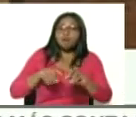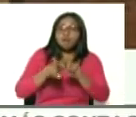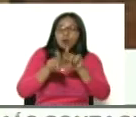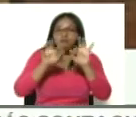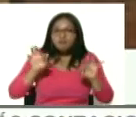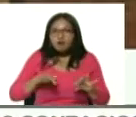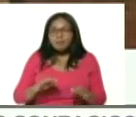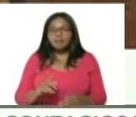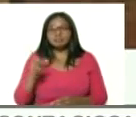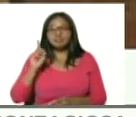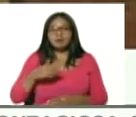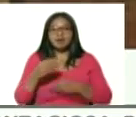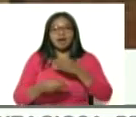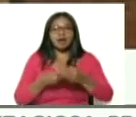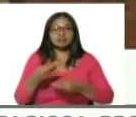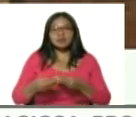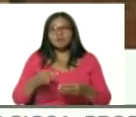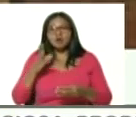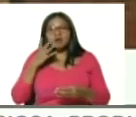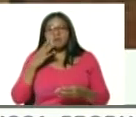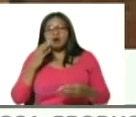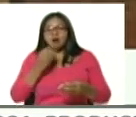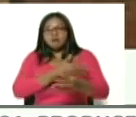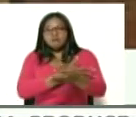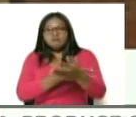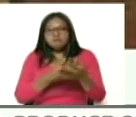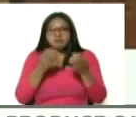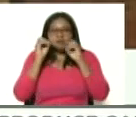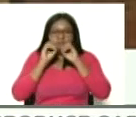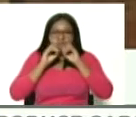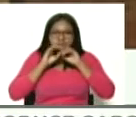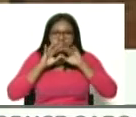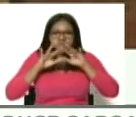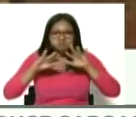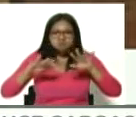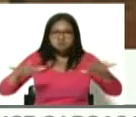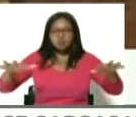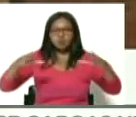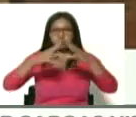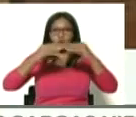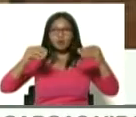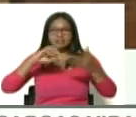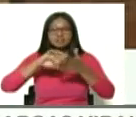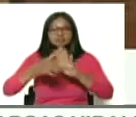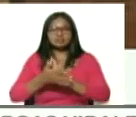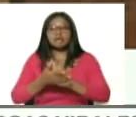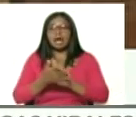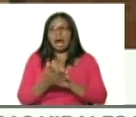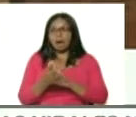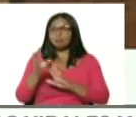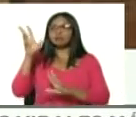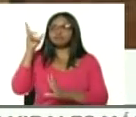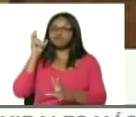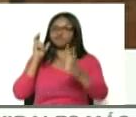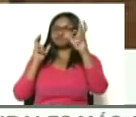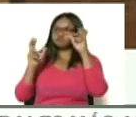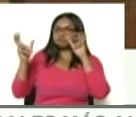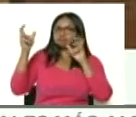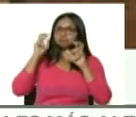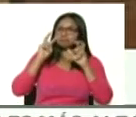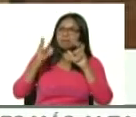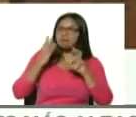que multiplicarse por varios millones de oídos para escuchar el clamor popular y para ver la